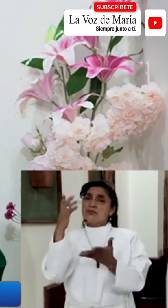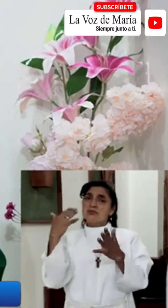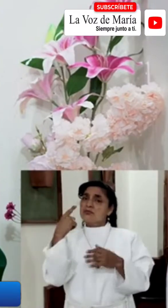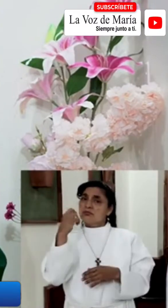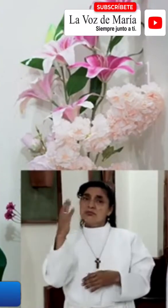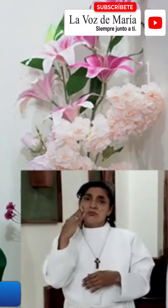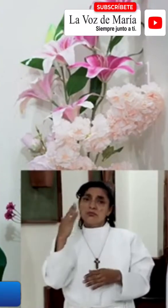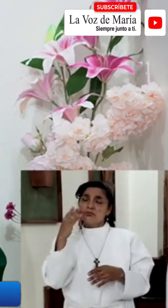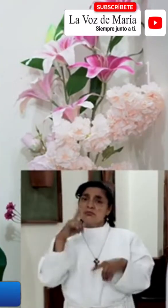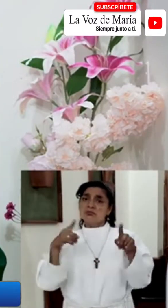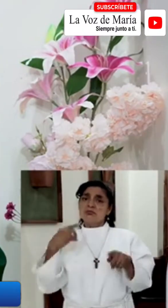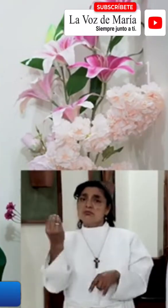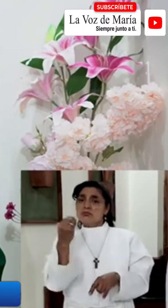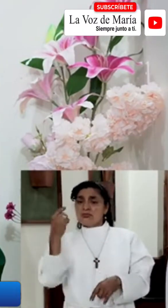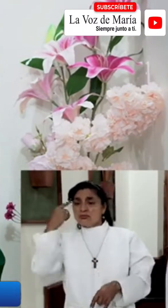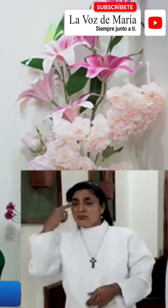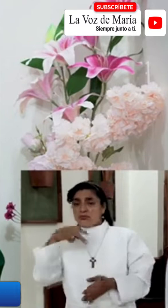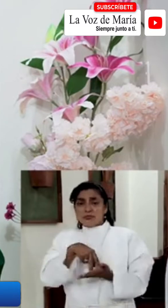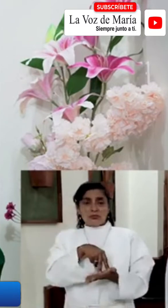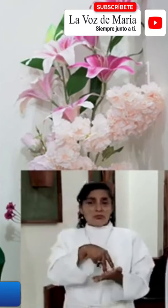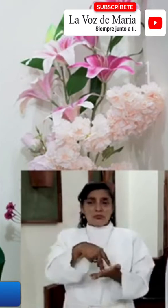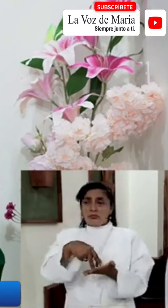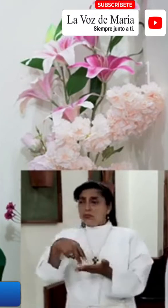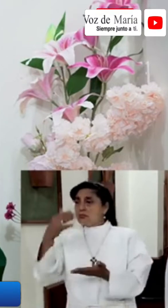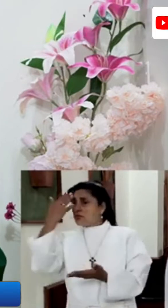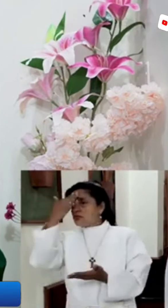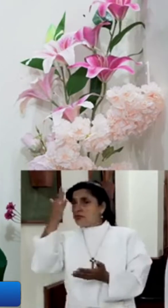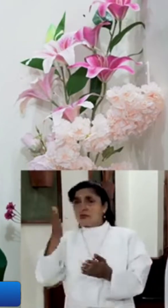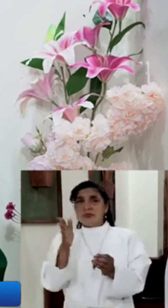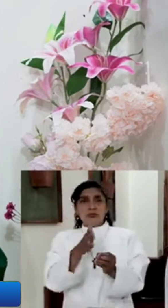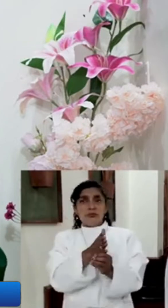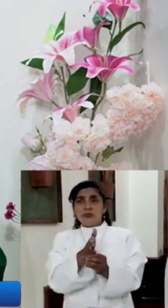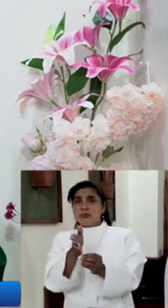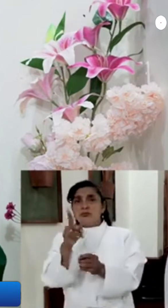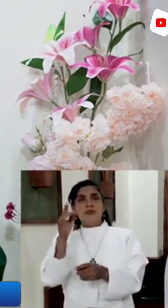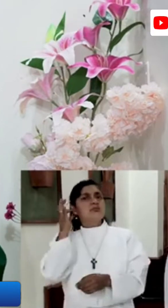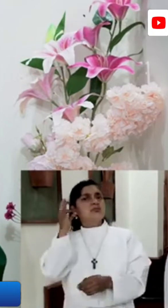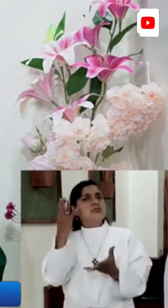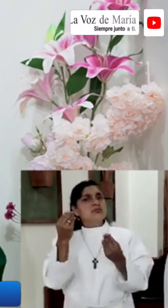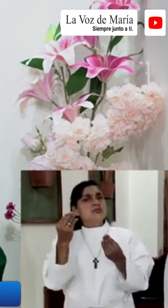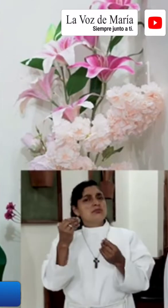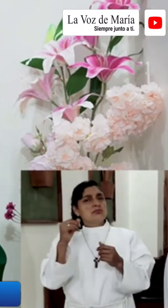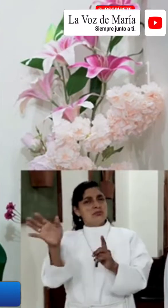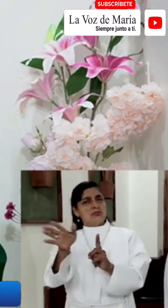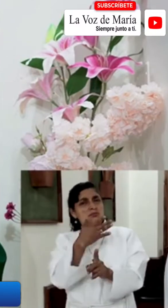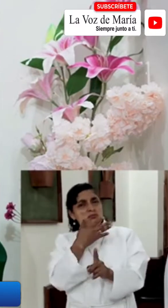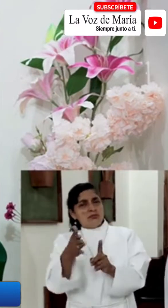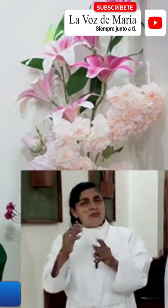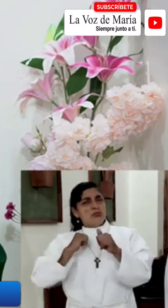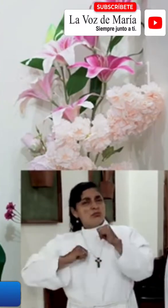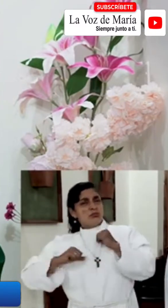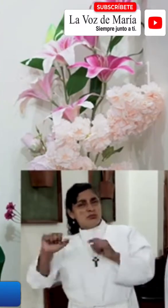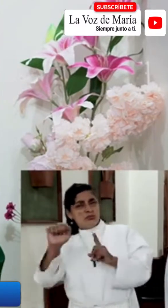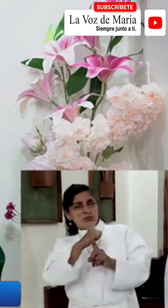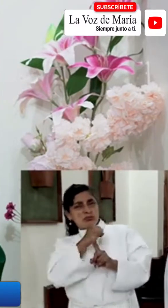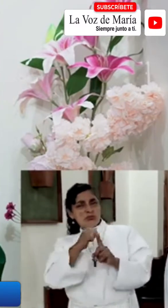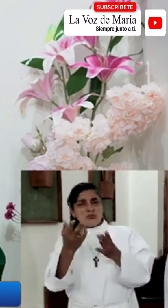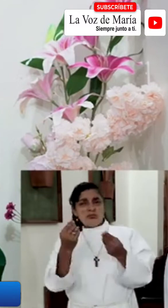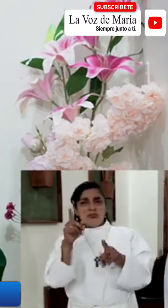jóvenes desconcertados, desorientados, cuántas mujeres maltratadas, cuántas